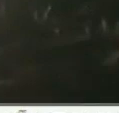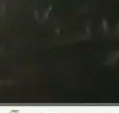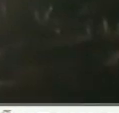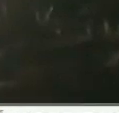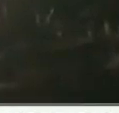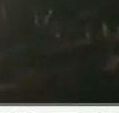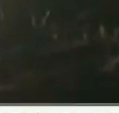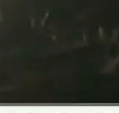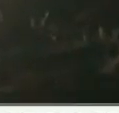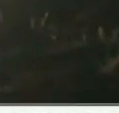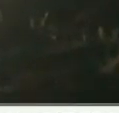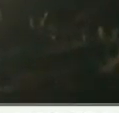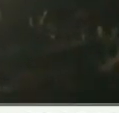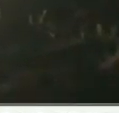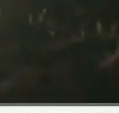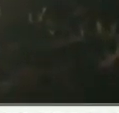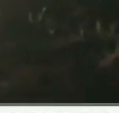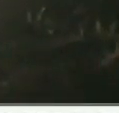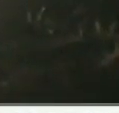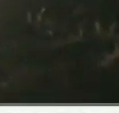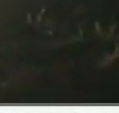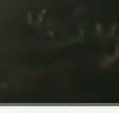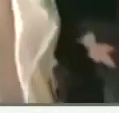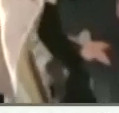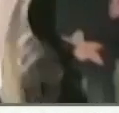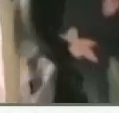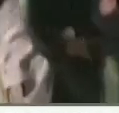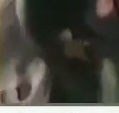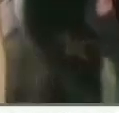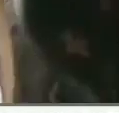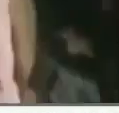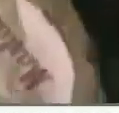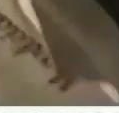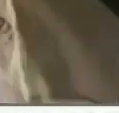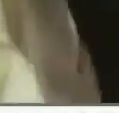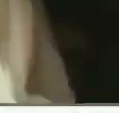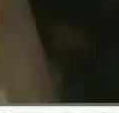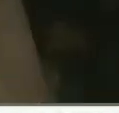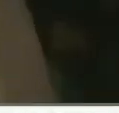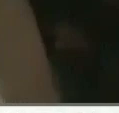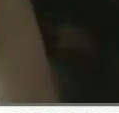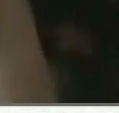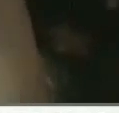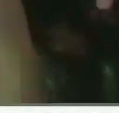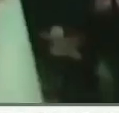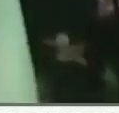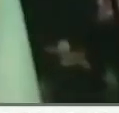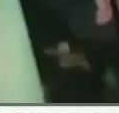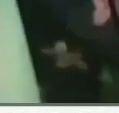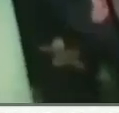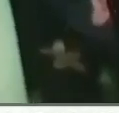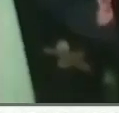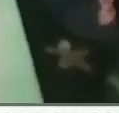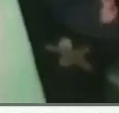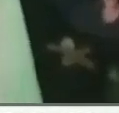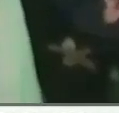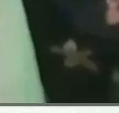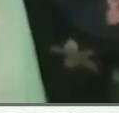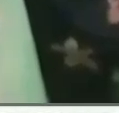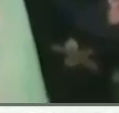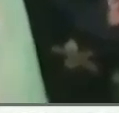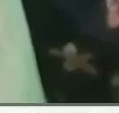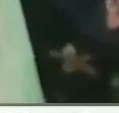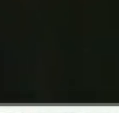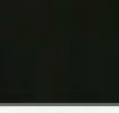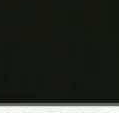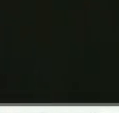niños de menos de 10 años. Y en el mes de marzo, 6 bebés perdieron la vida en el estado. Desde el inicio de la